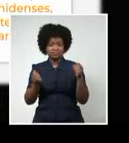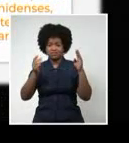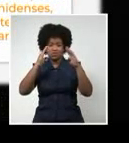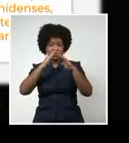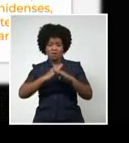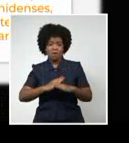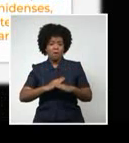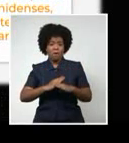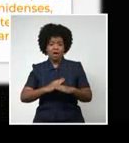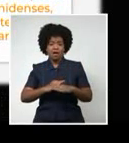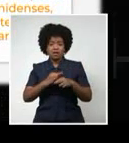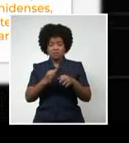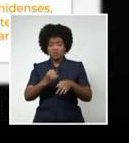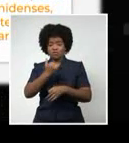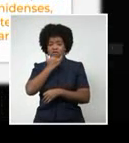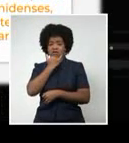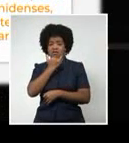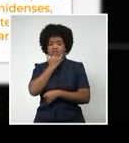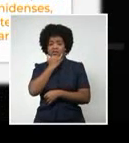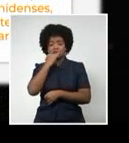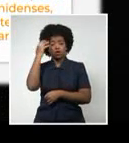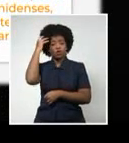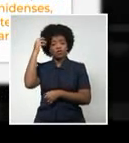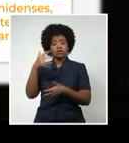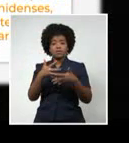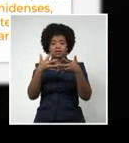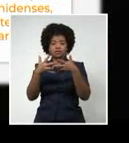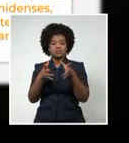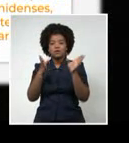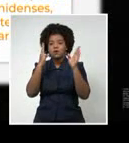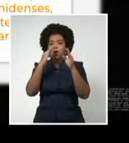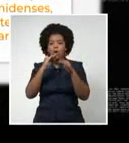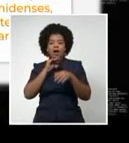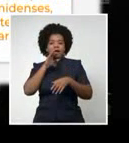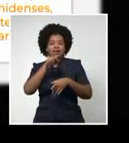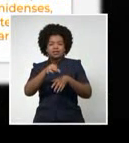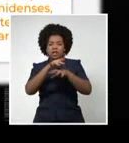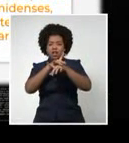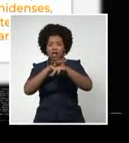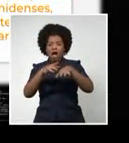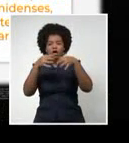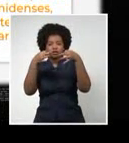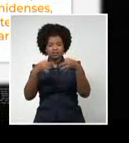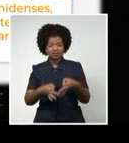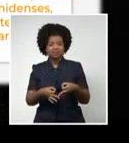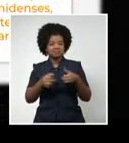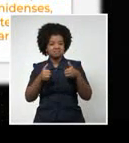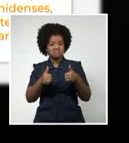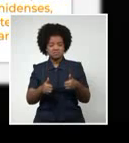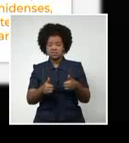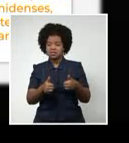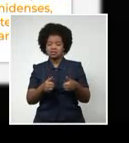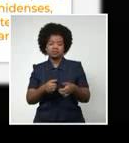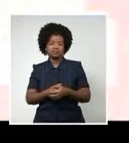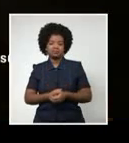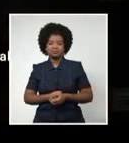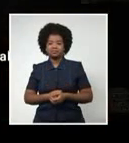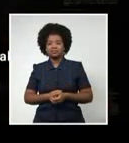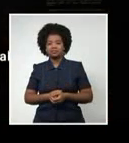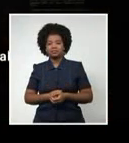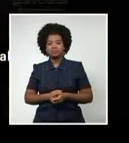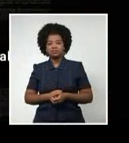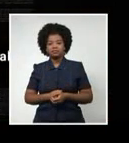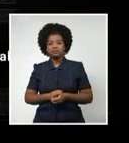afirmación, en los altos peldaños del gobierno estadounidense no había una versión muy clara y definida para presentar el tema ante la opinión